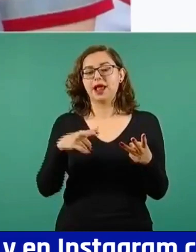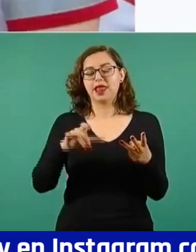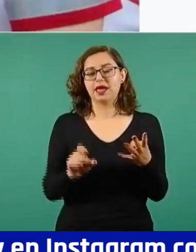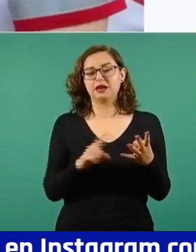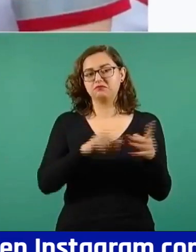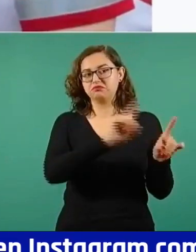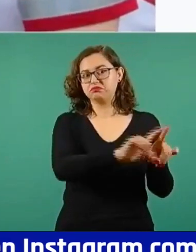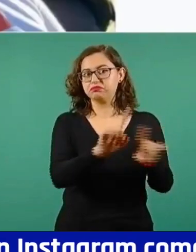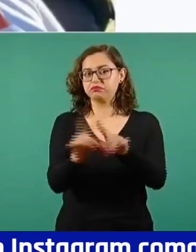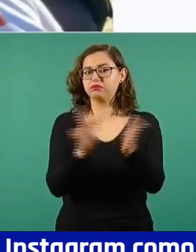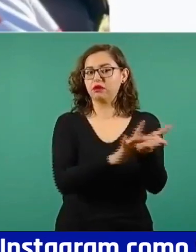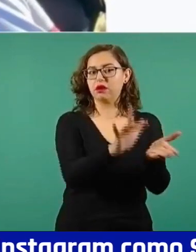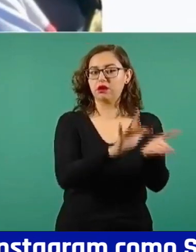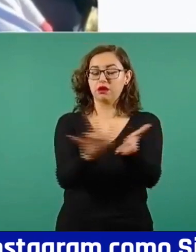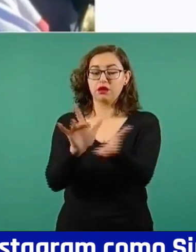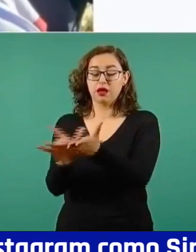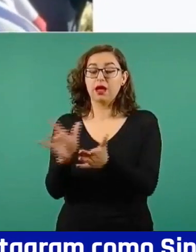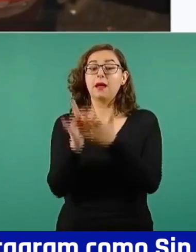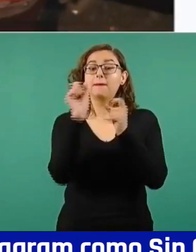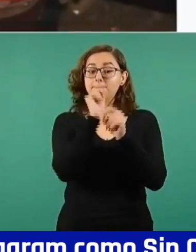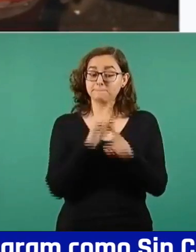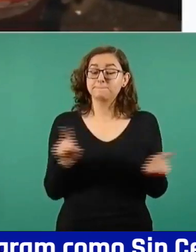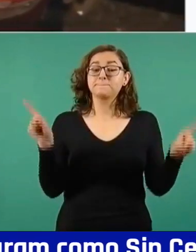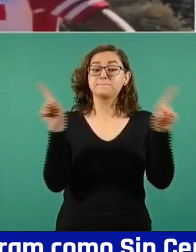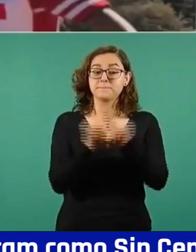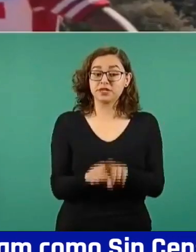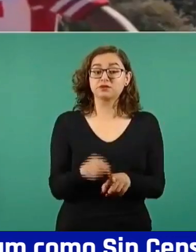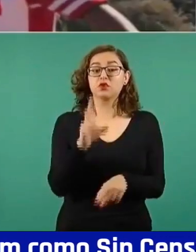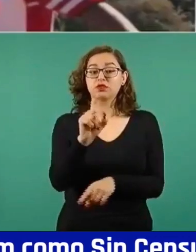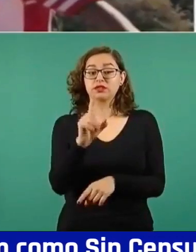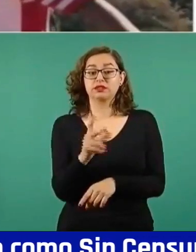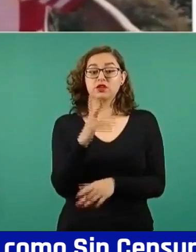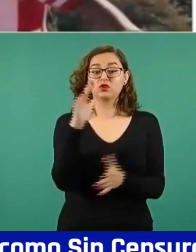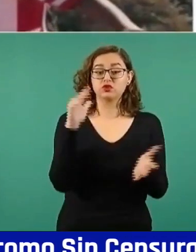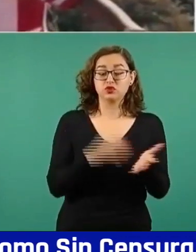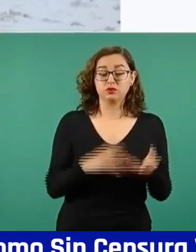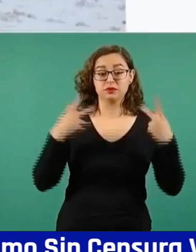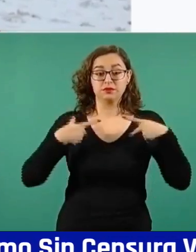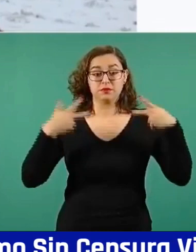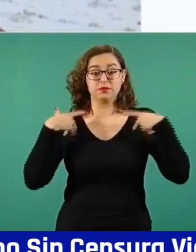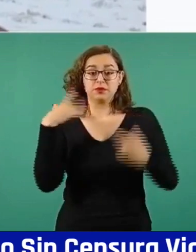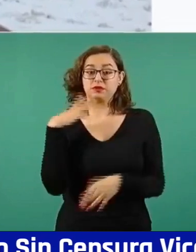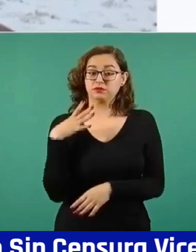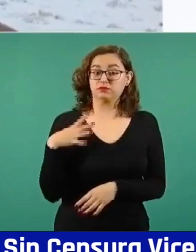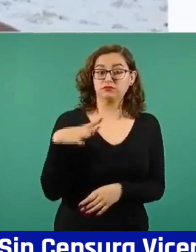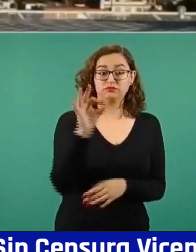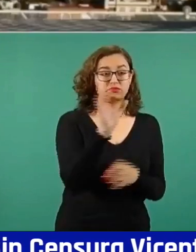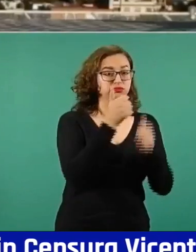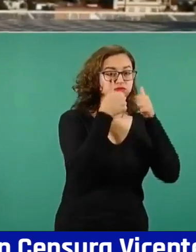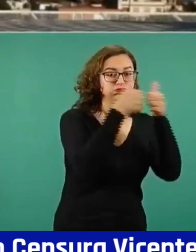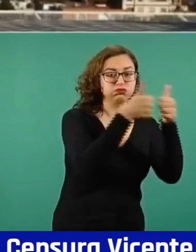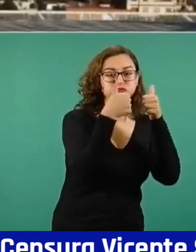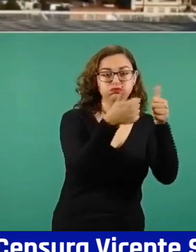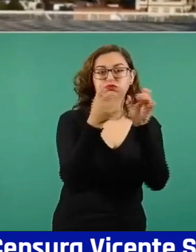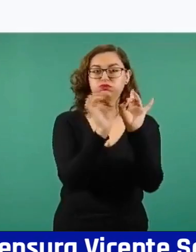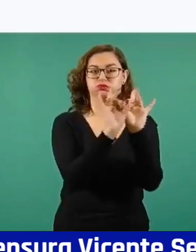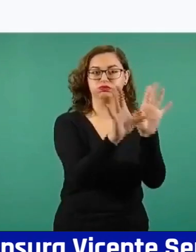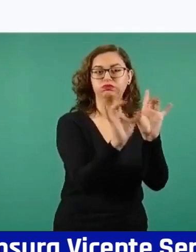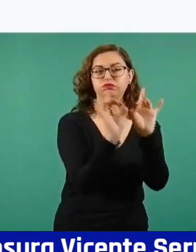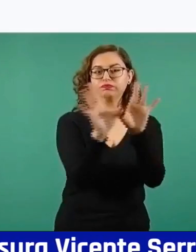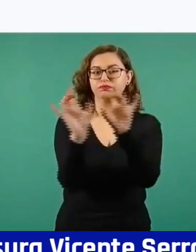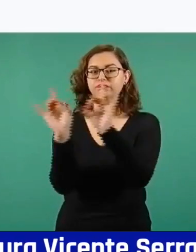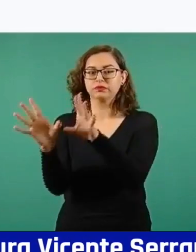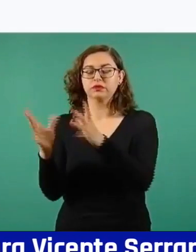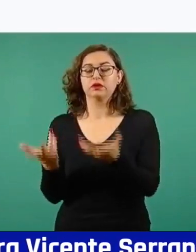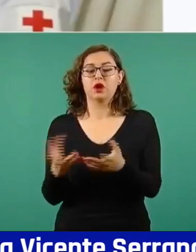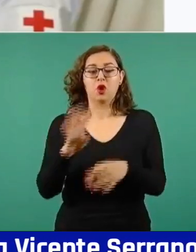la institución continuó cubriendo las emergencias con los más de 38 mil voluntarios en todo el país. Se ofrecieron más de